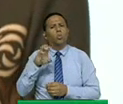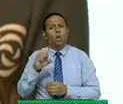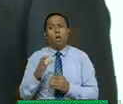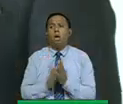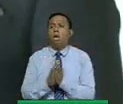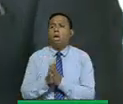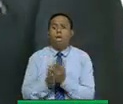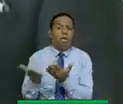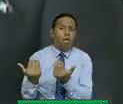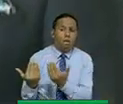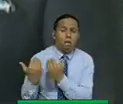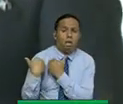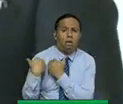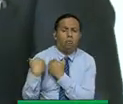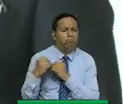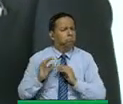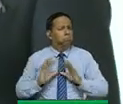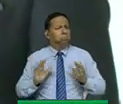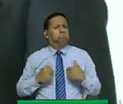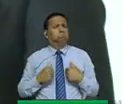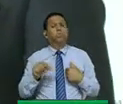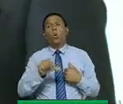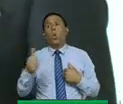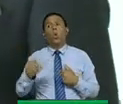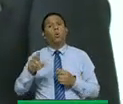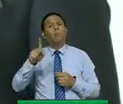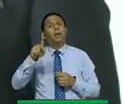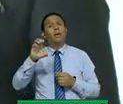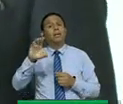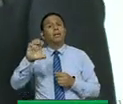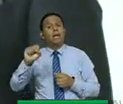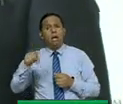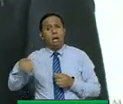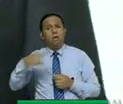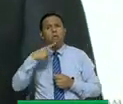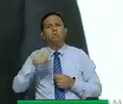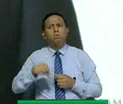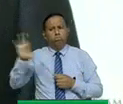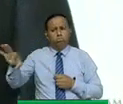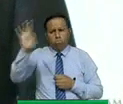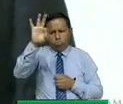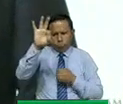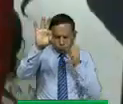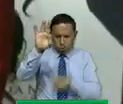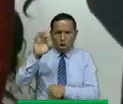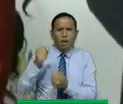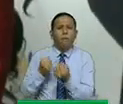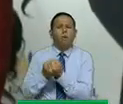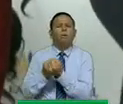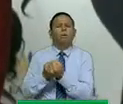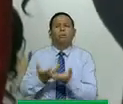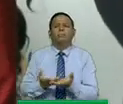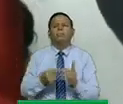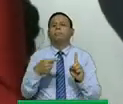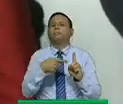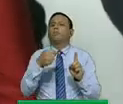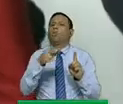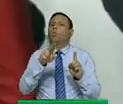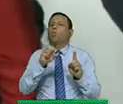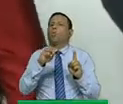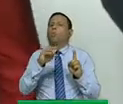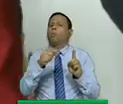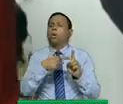Creo que el Partido Social Cristiano se merece un voto dentro del CAL. Huamaní no descarta acudir a